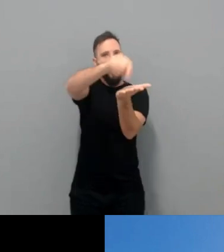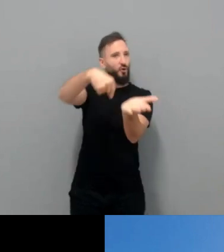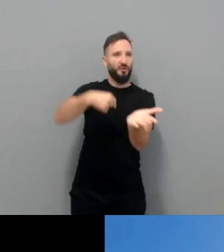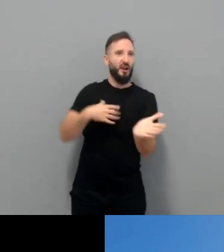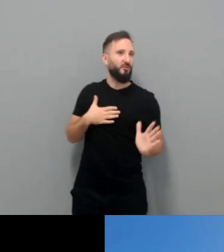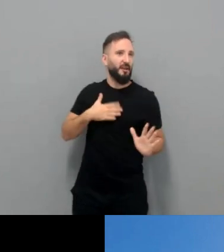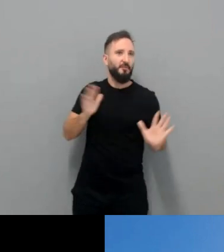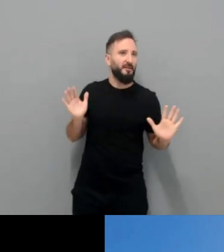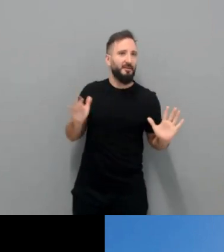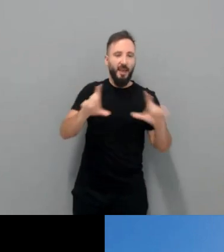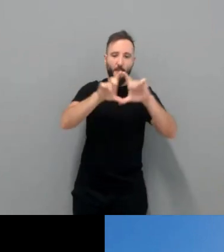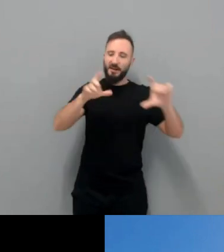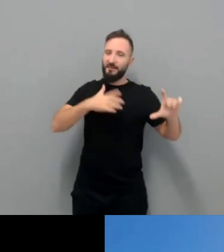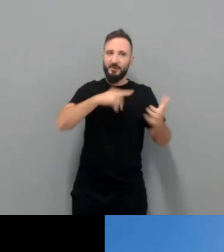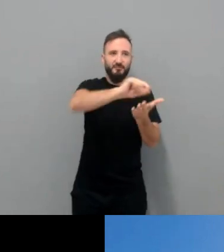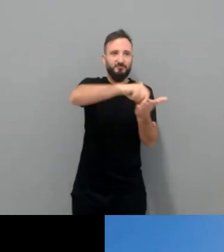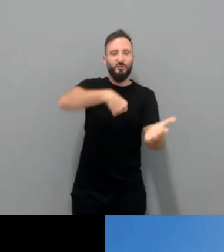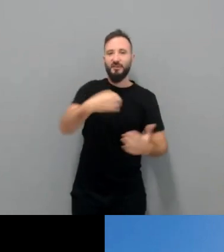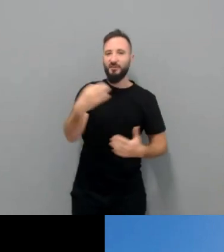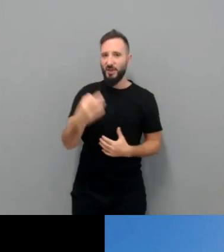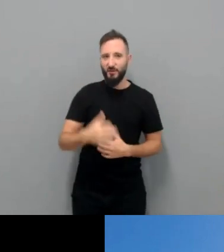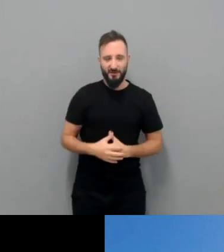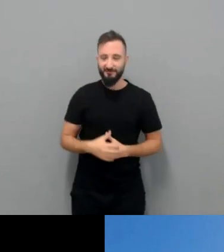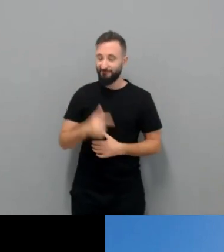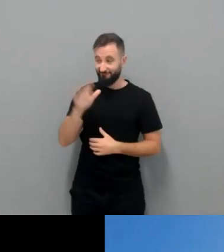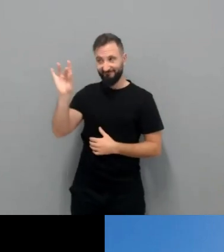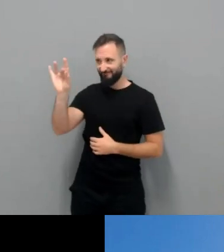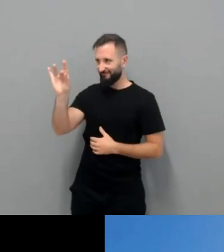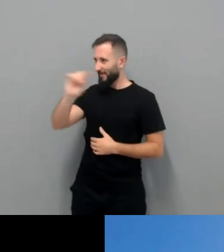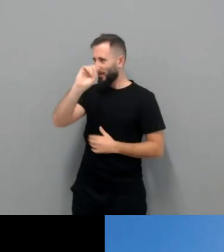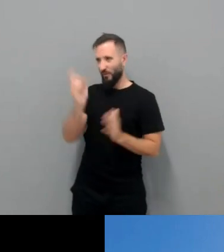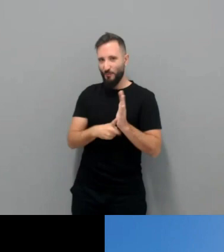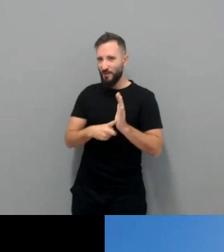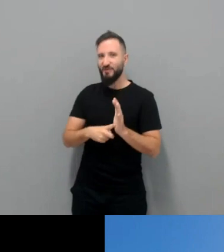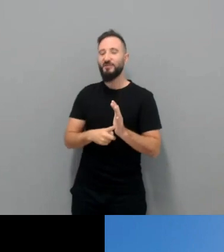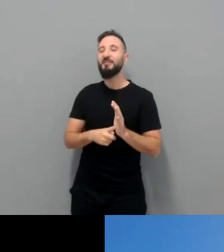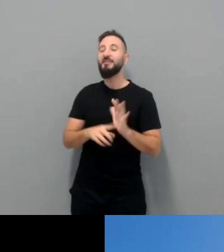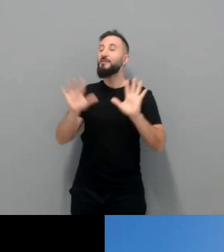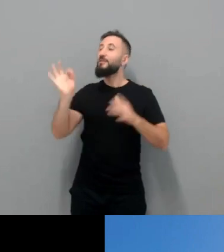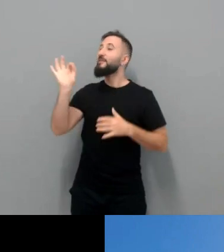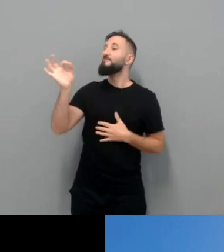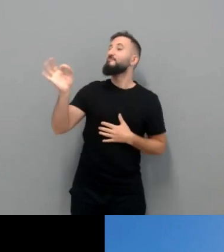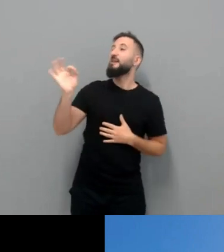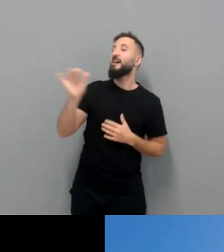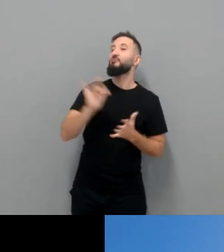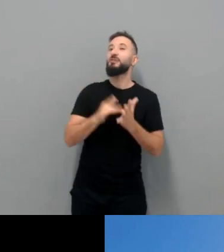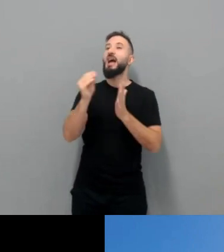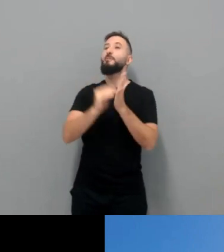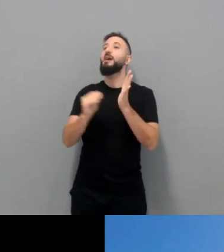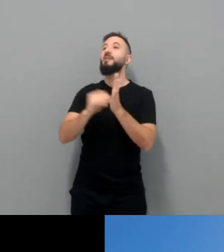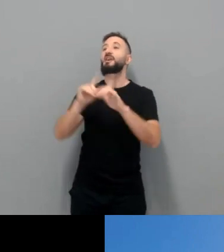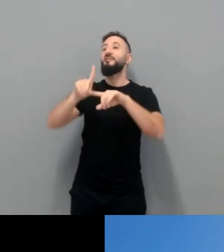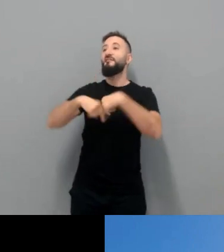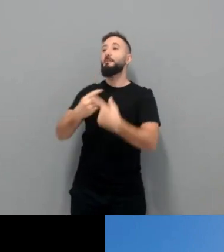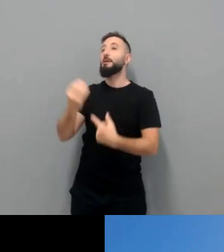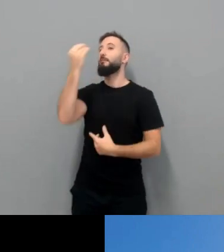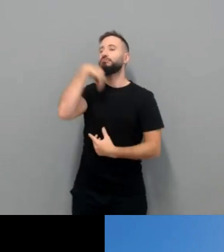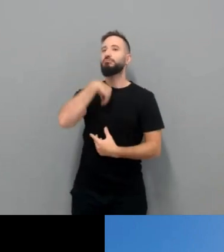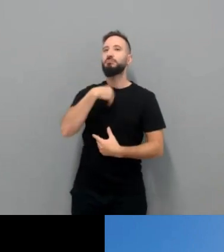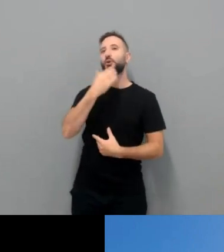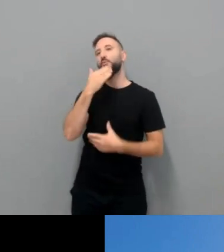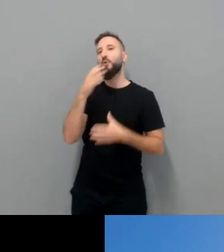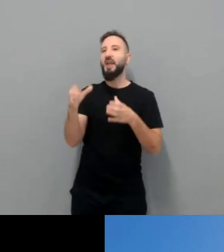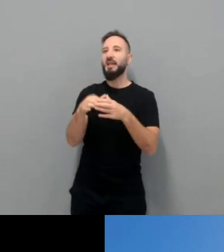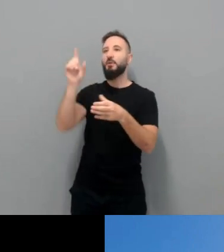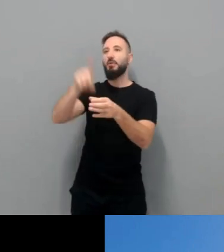Más que vosotros. Total, total. Pero es verdad que muchas veces se nos olvida mencionarles como parte del equipo y